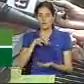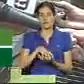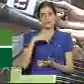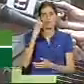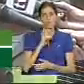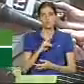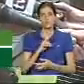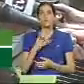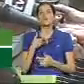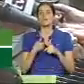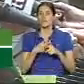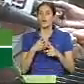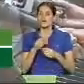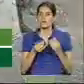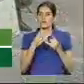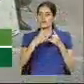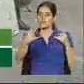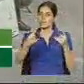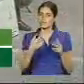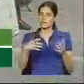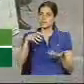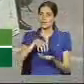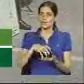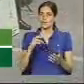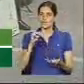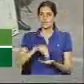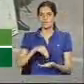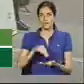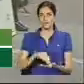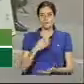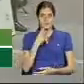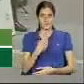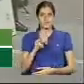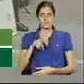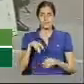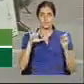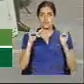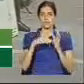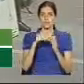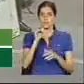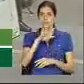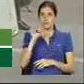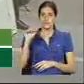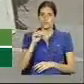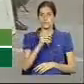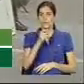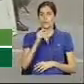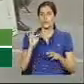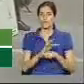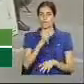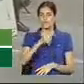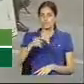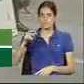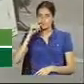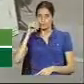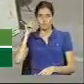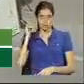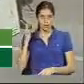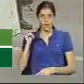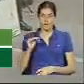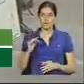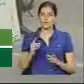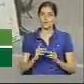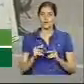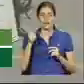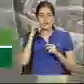y que nos llevan pues a los límites con el estado Miranda. En tal efecto, de los 6.500 funcionarios que estamos desplegados en el